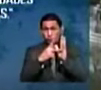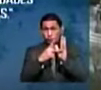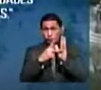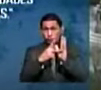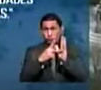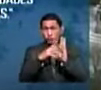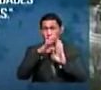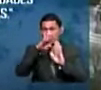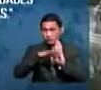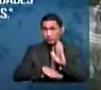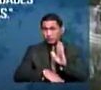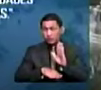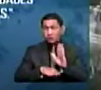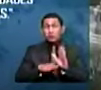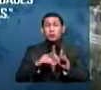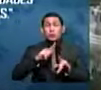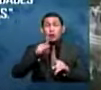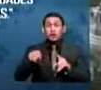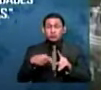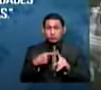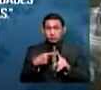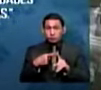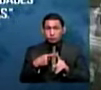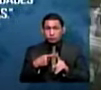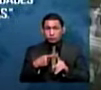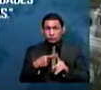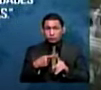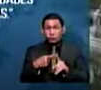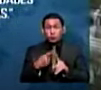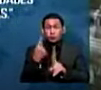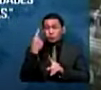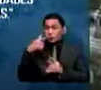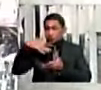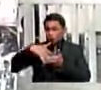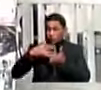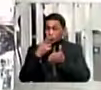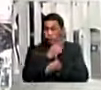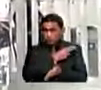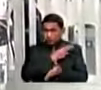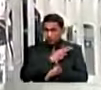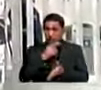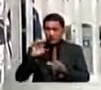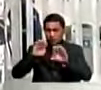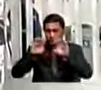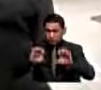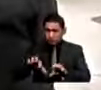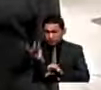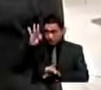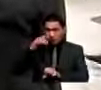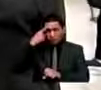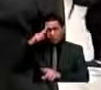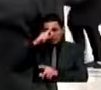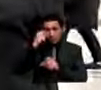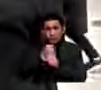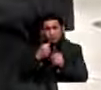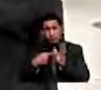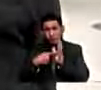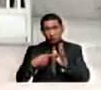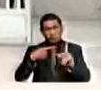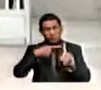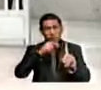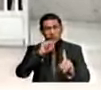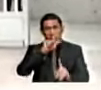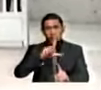grupo de las nuevas plazas de empleo se contrata al menos a un egresado o graduado de universidades públicas ecuatorianas, como Alan, por ejemplo. Me